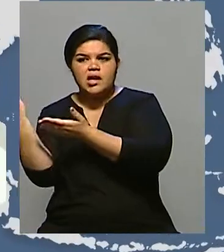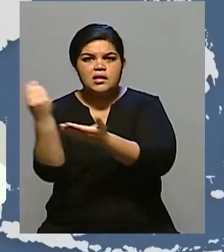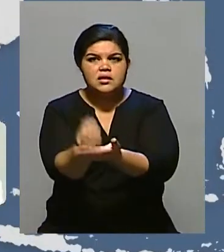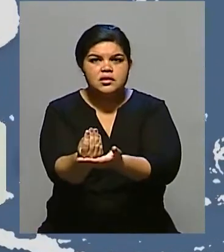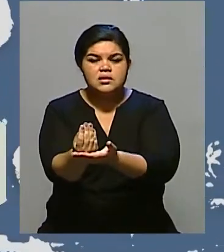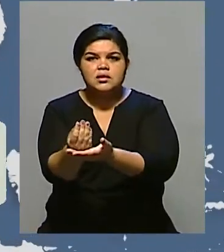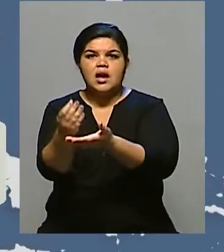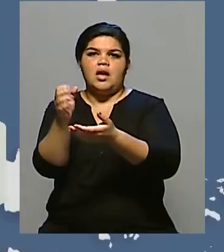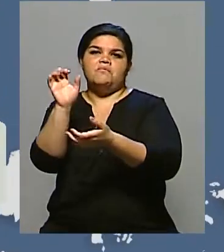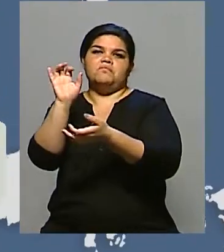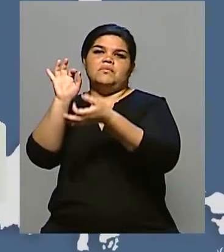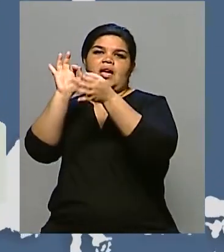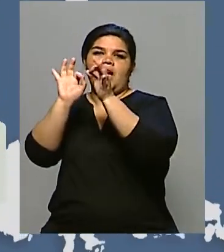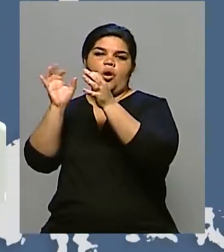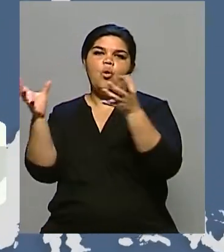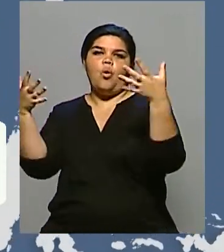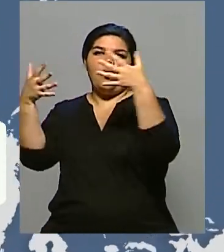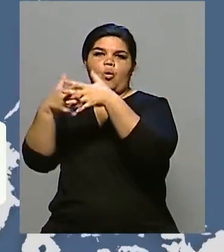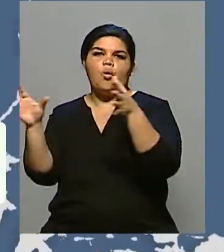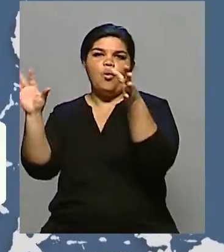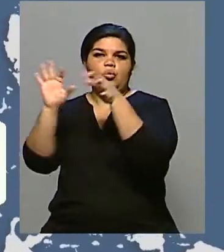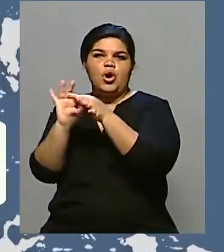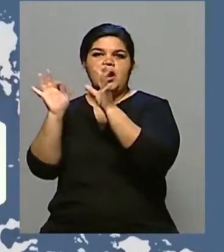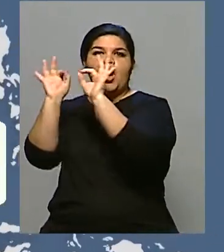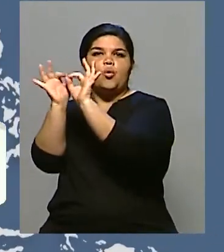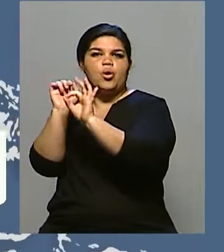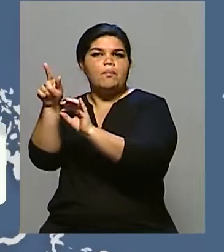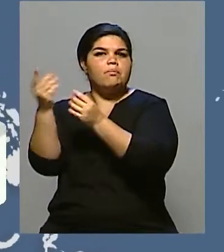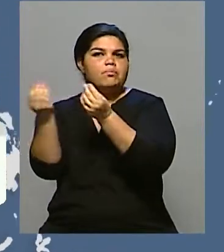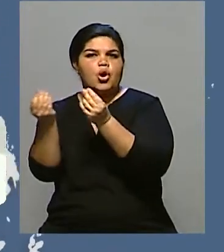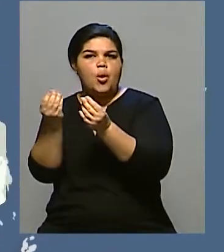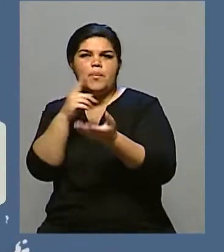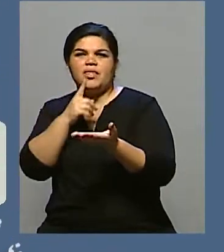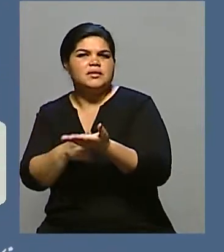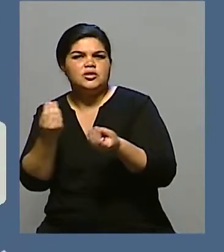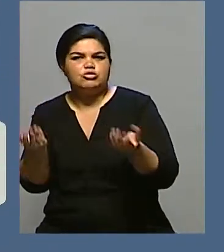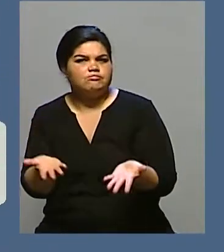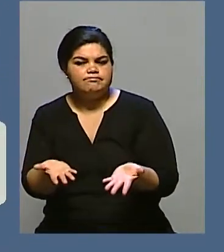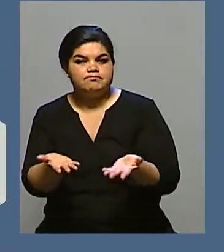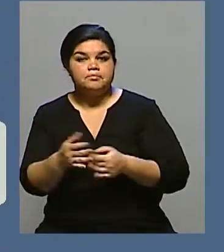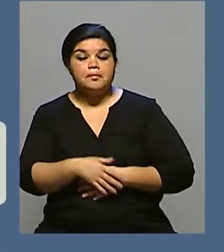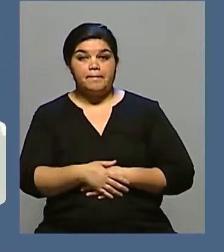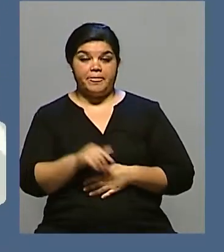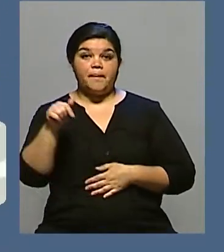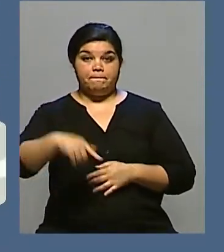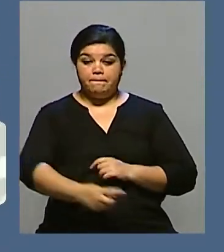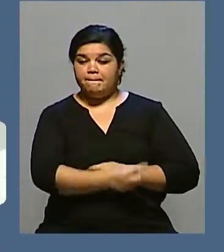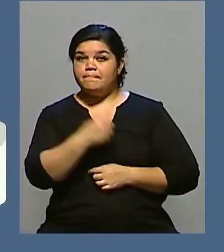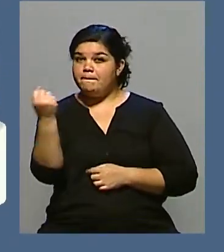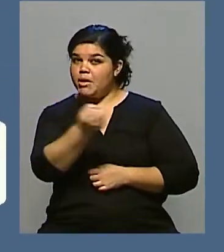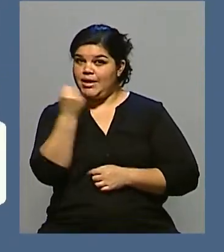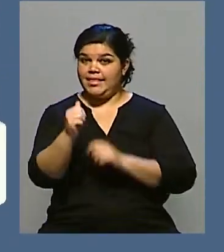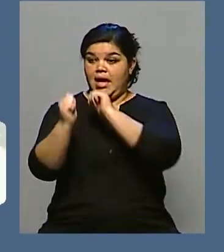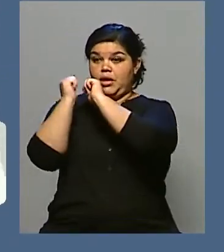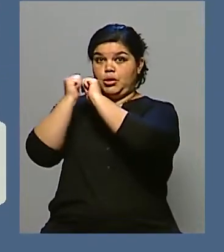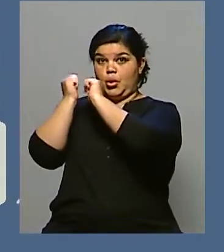Unión Europea. Bueno, en primer lugar hay que decir una cosa muy importante, que por primera vez en la historia de la